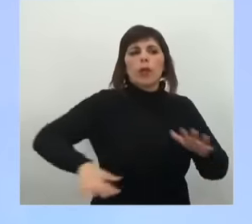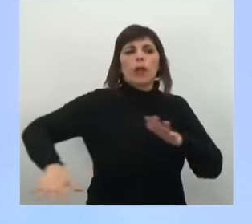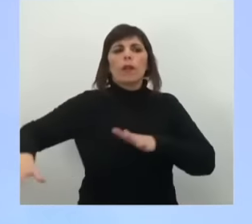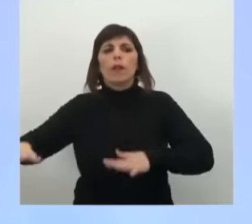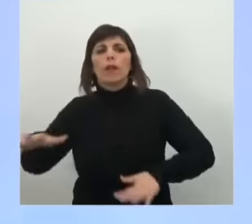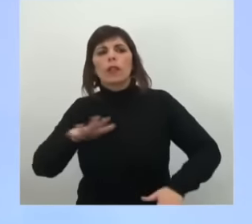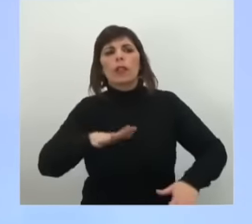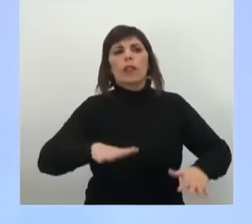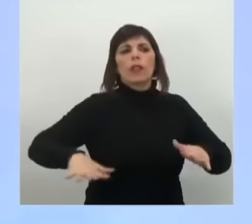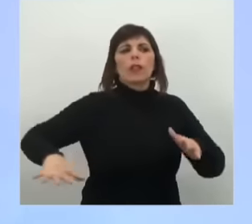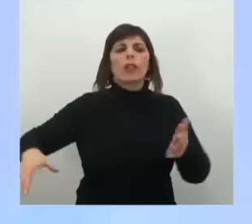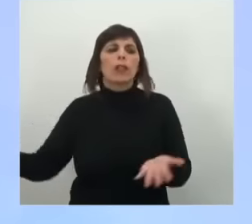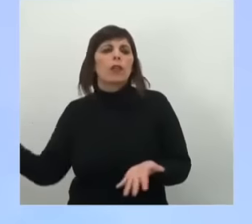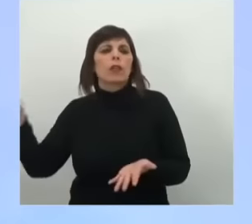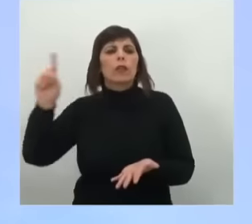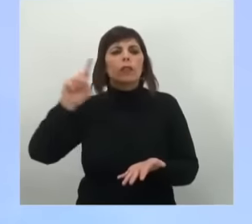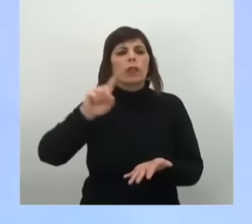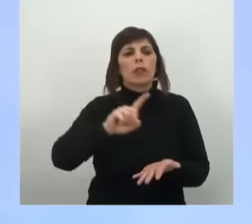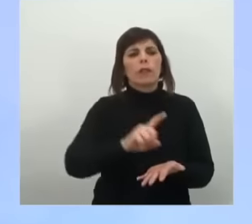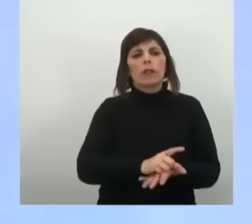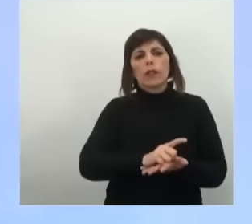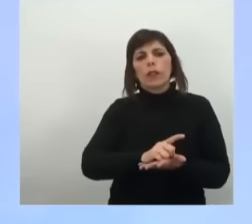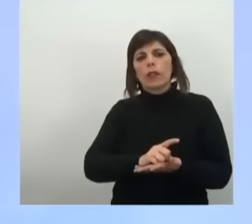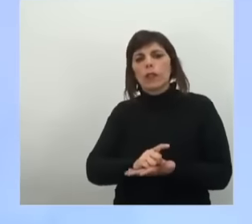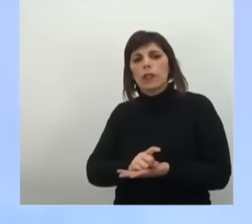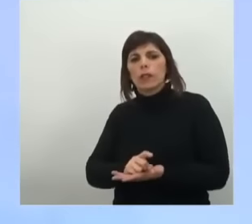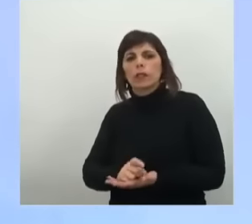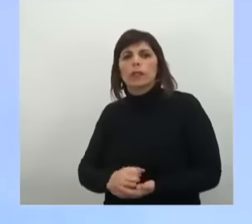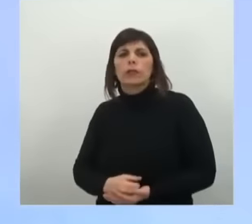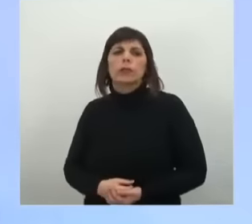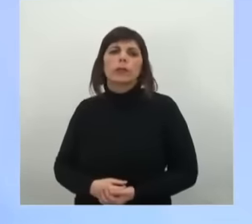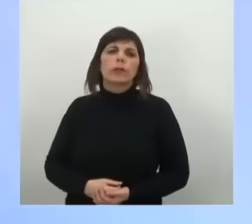ven muévete aquí otra vez